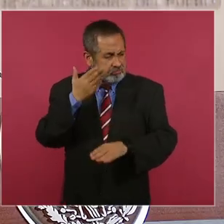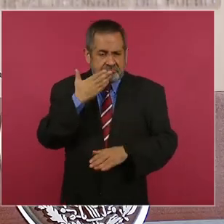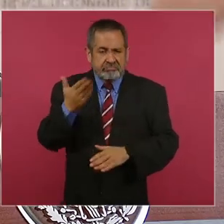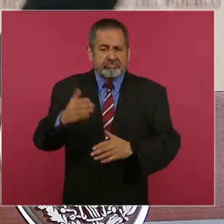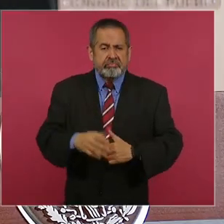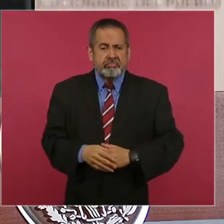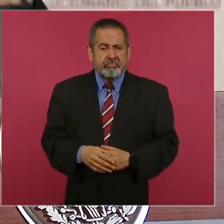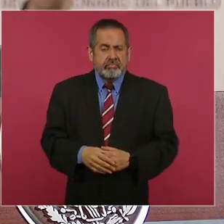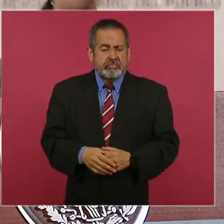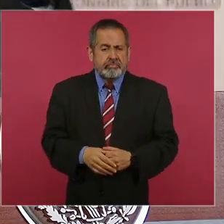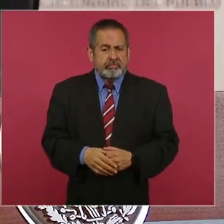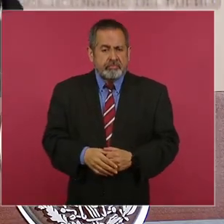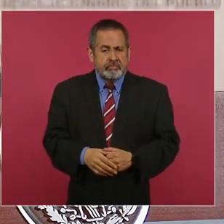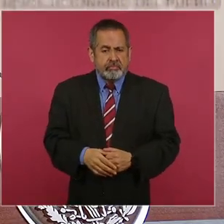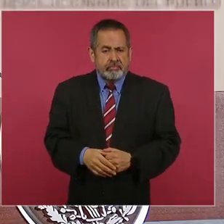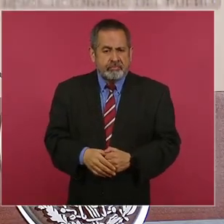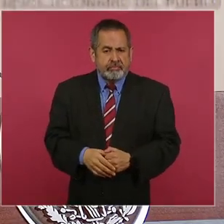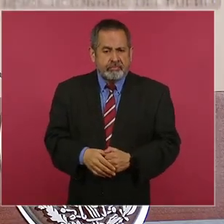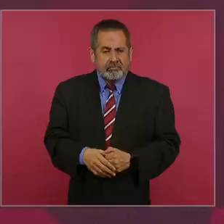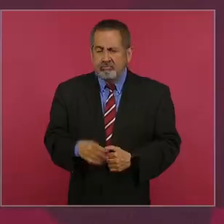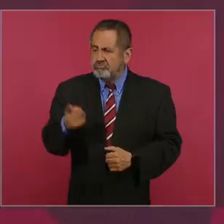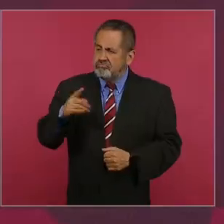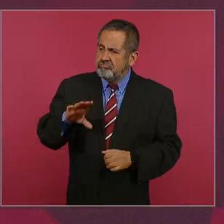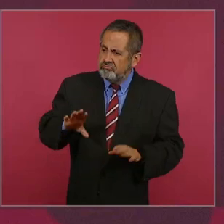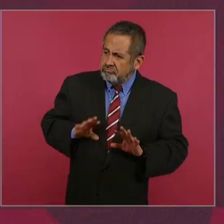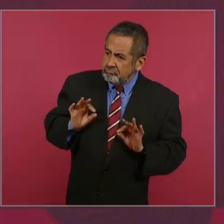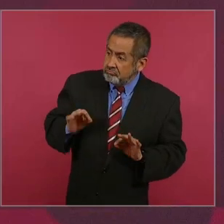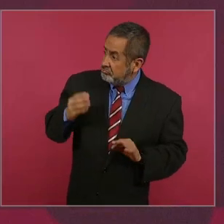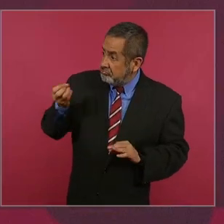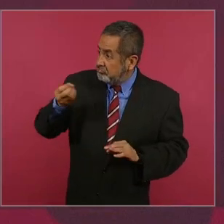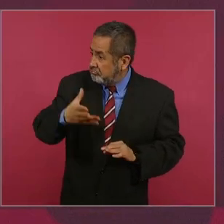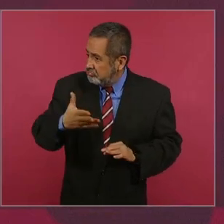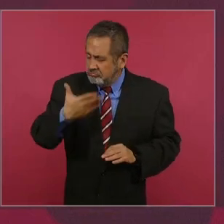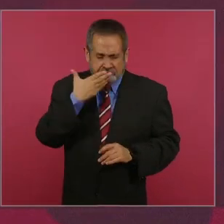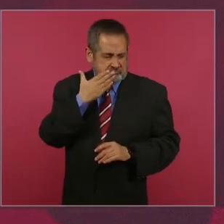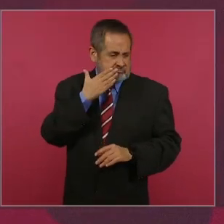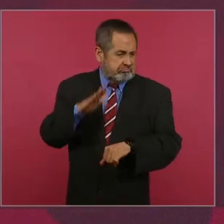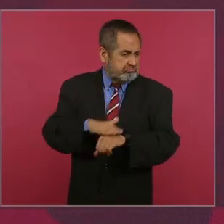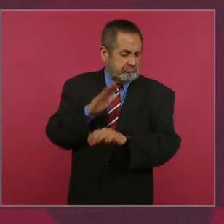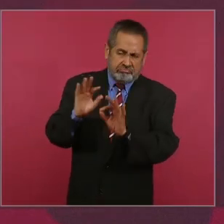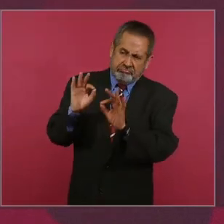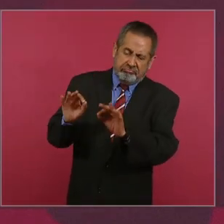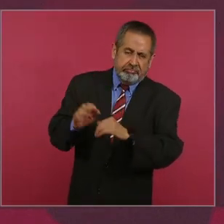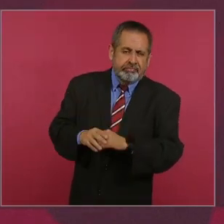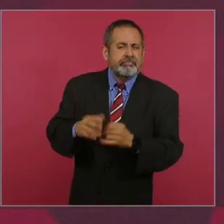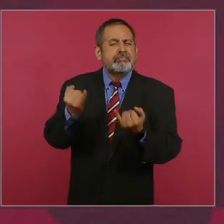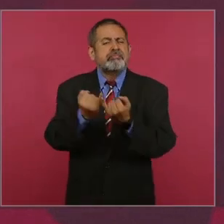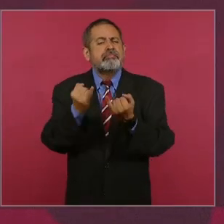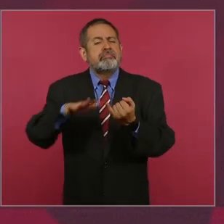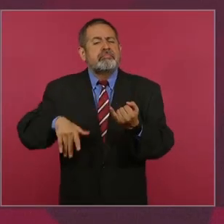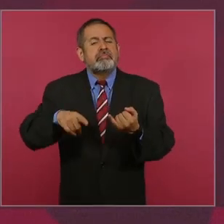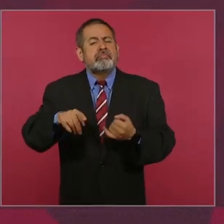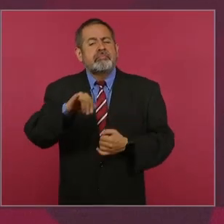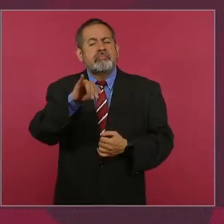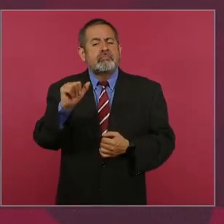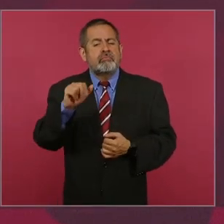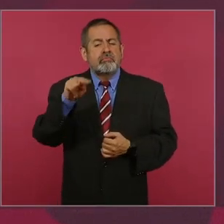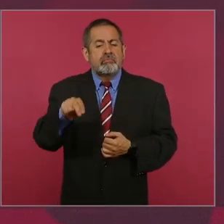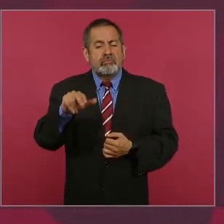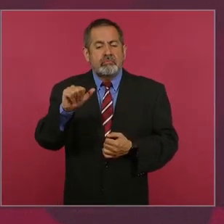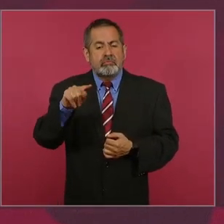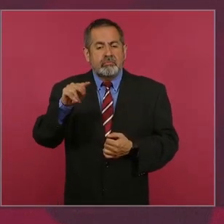es una muy buena actitud lo que les hablaba yo de juan antonio hernández